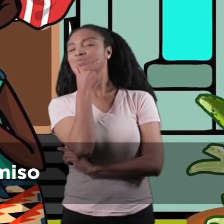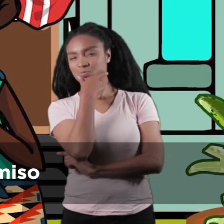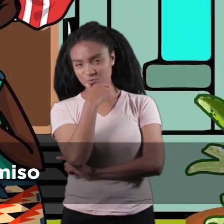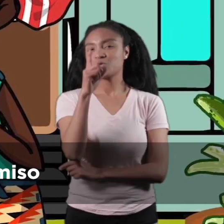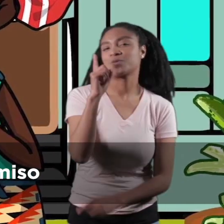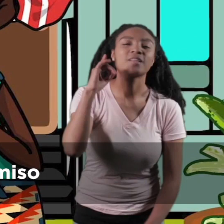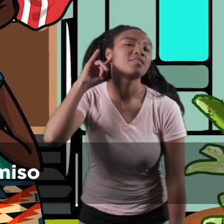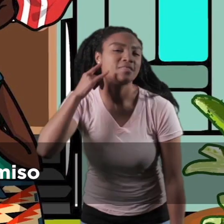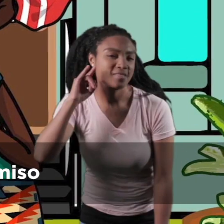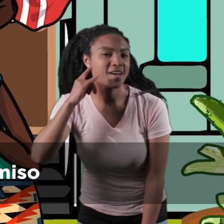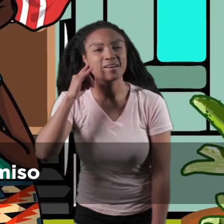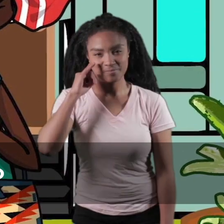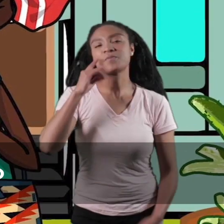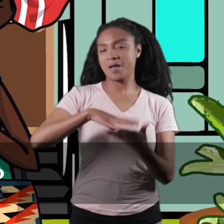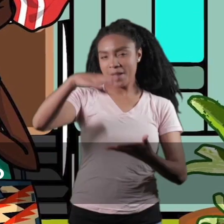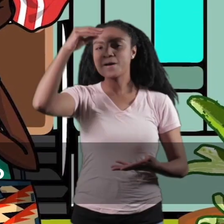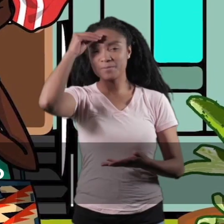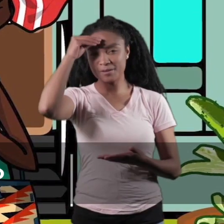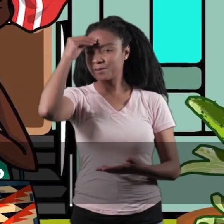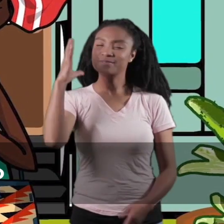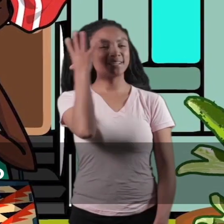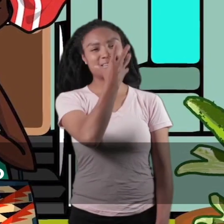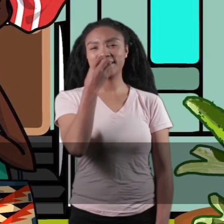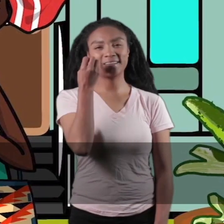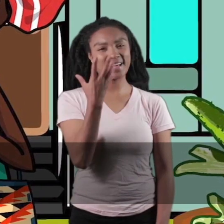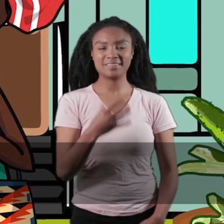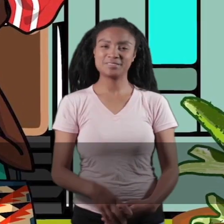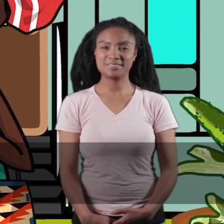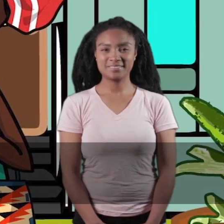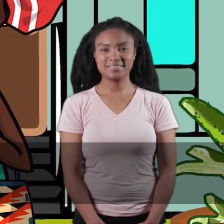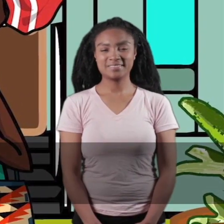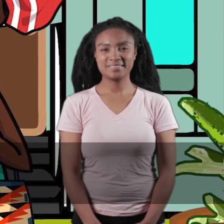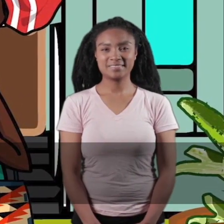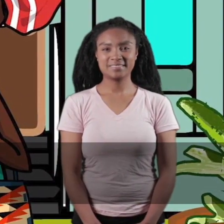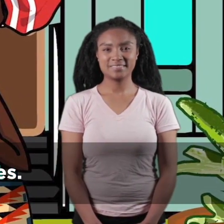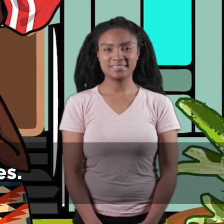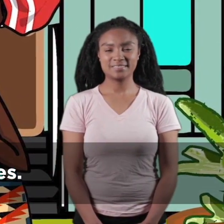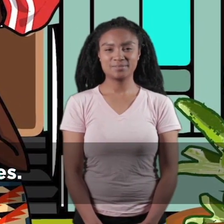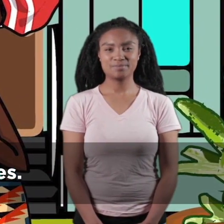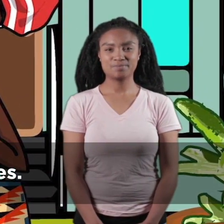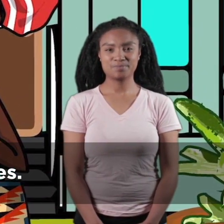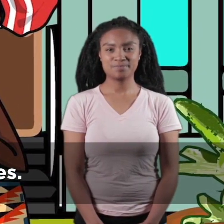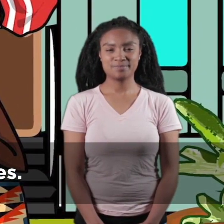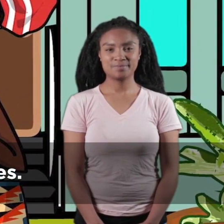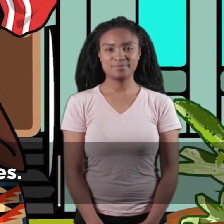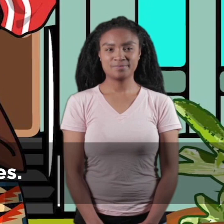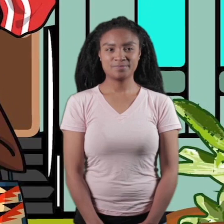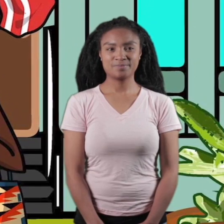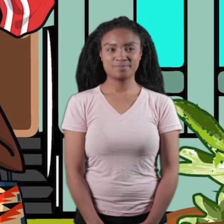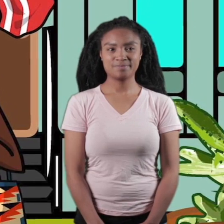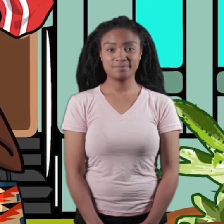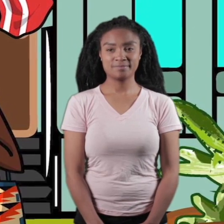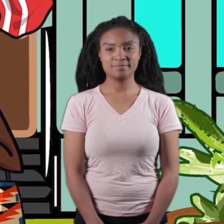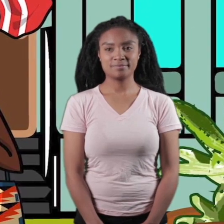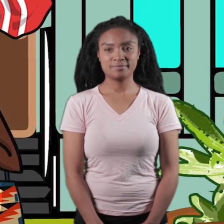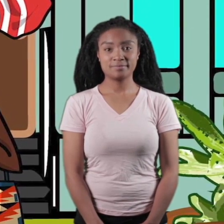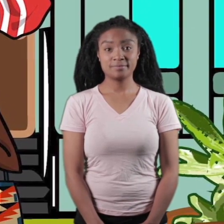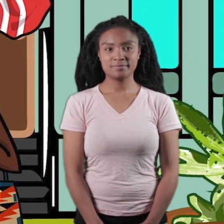de la casa sin permiso, ni comer en el campo ninguna fruta sin preguntar a sus mayores.